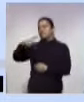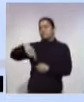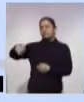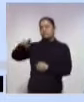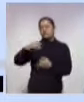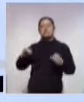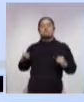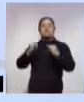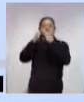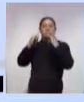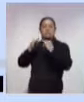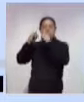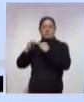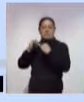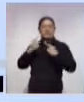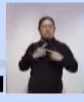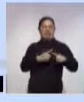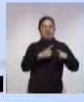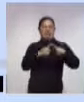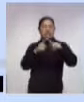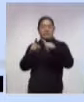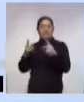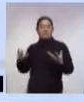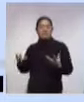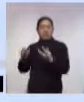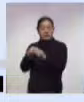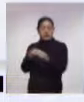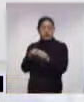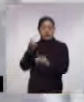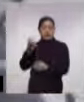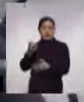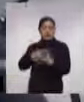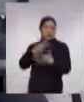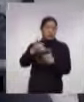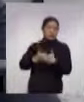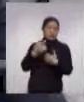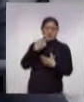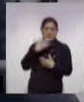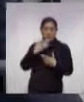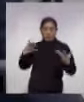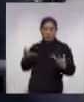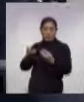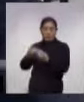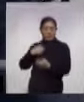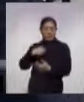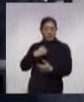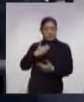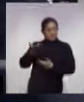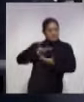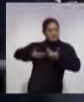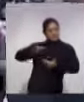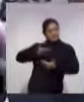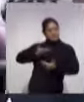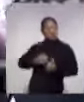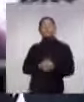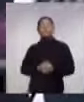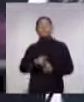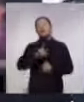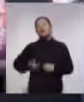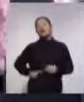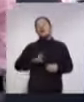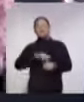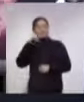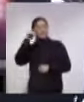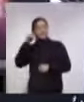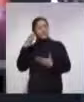las dependencias que suman a este proyecto. Como parte del evento, el gobernador Mena recorrió las